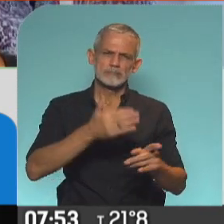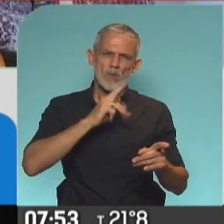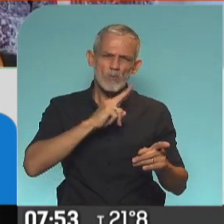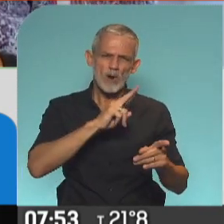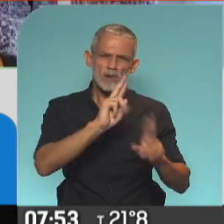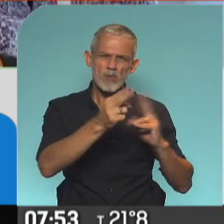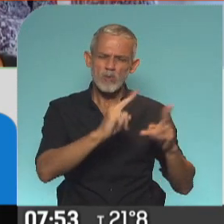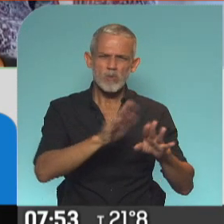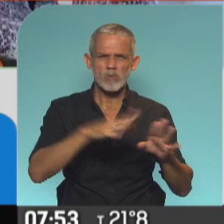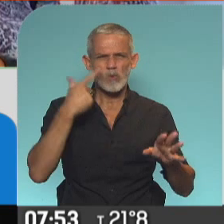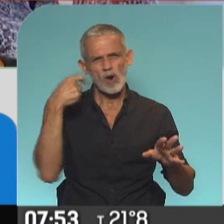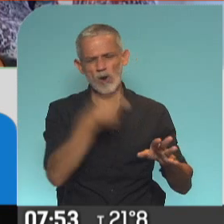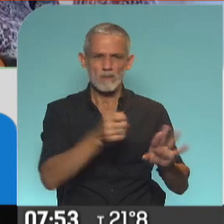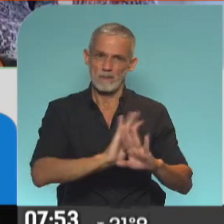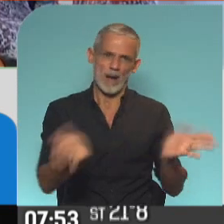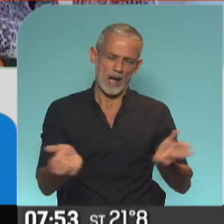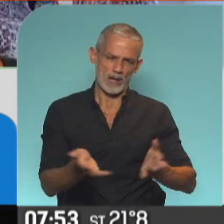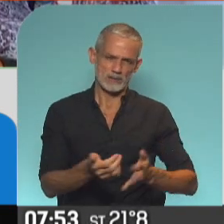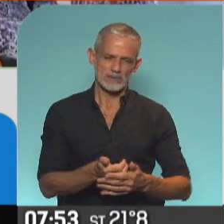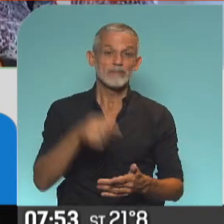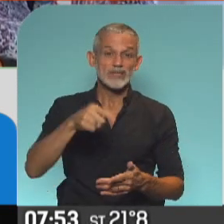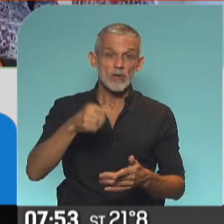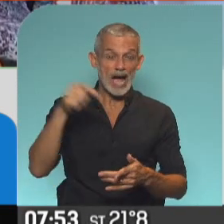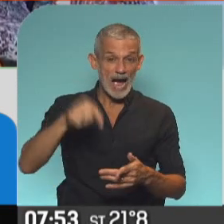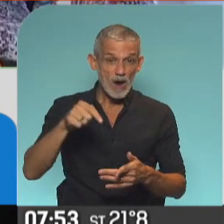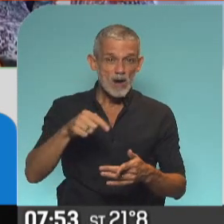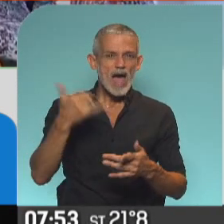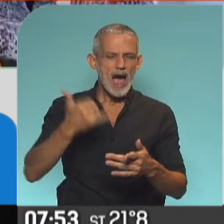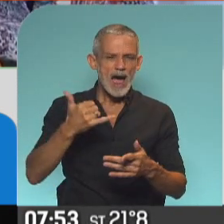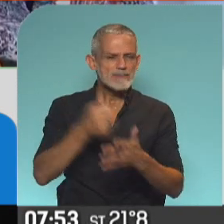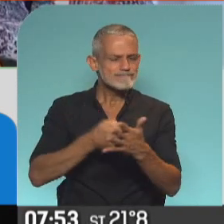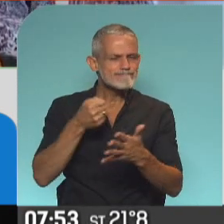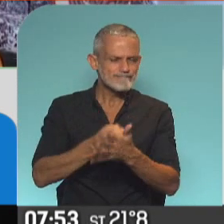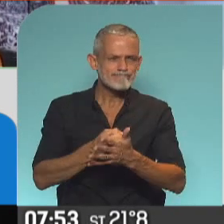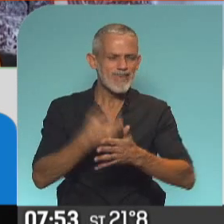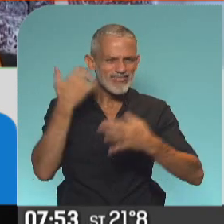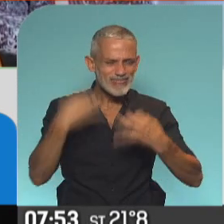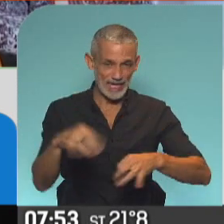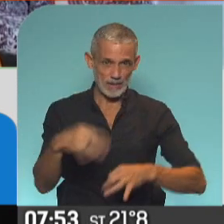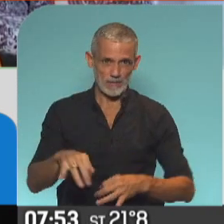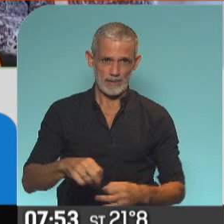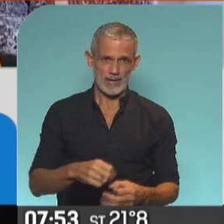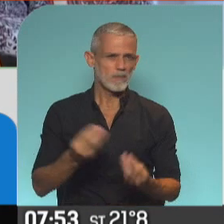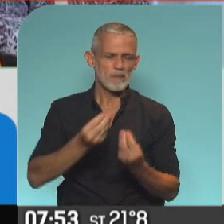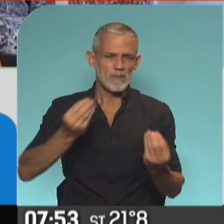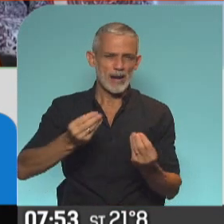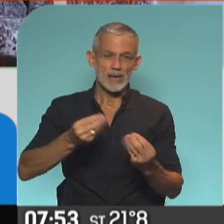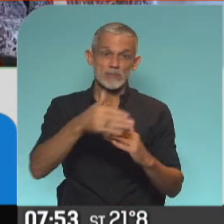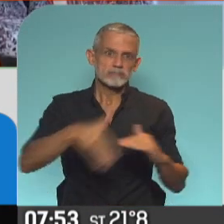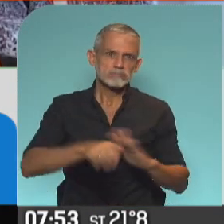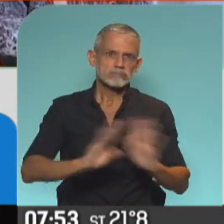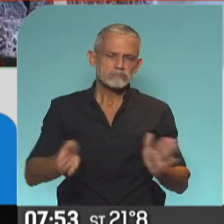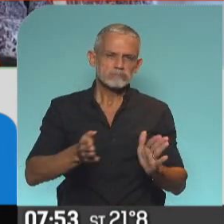brutal. Entonces yo creo que en este momento hay un empeño decisivo para limitar,